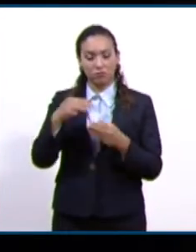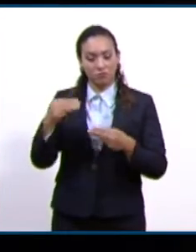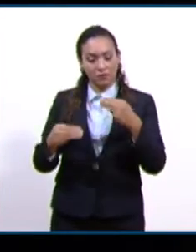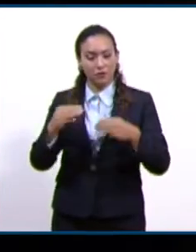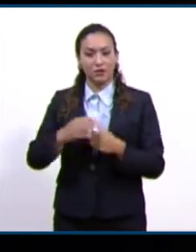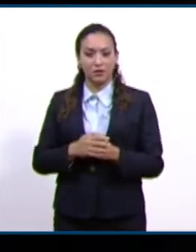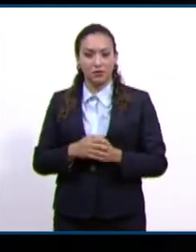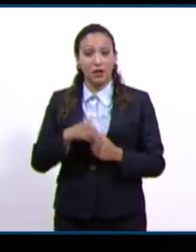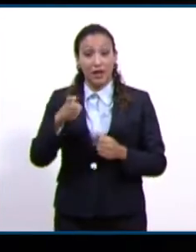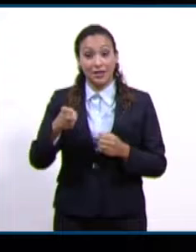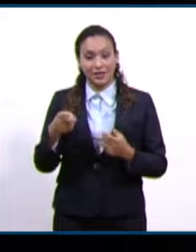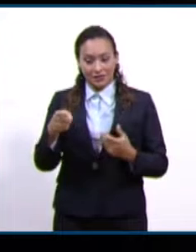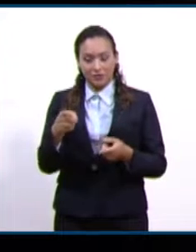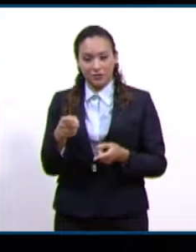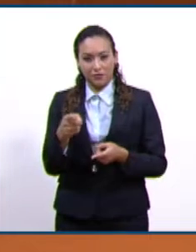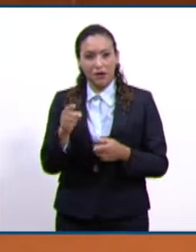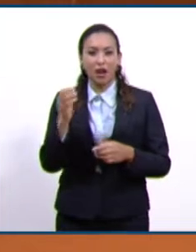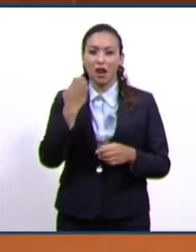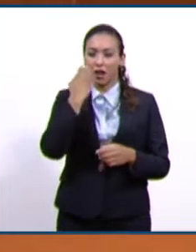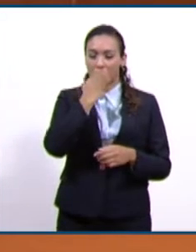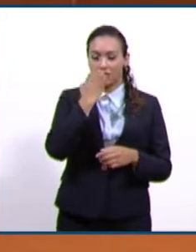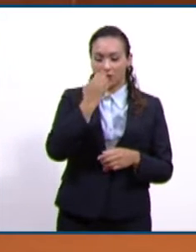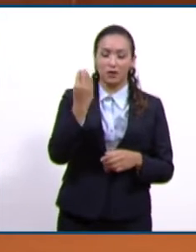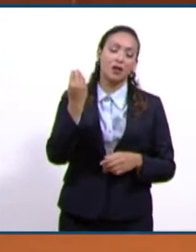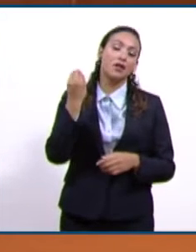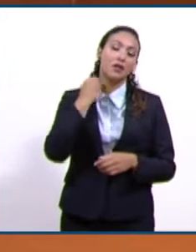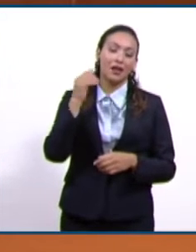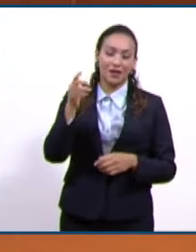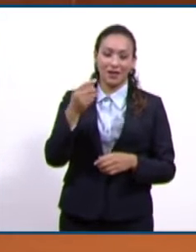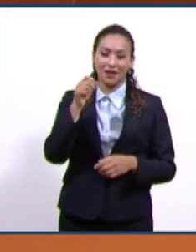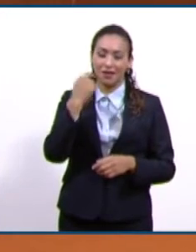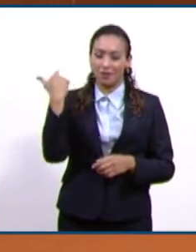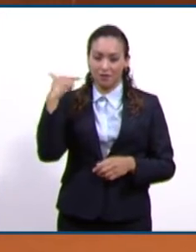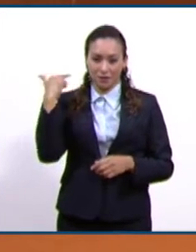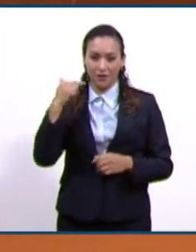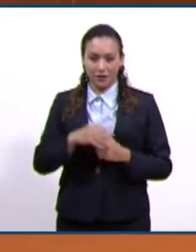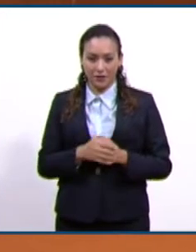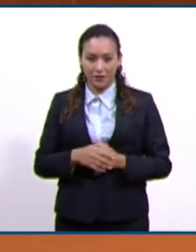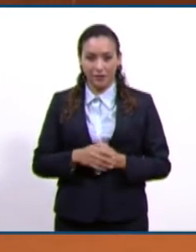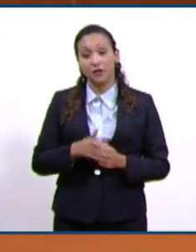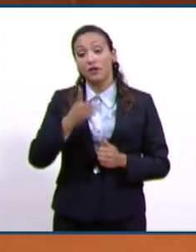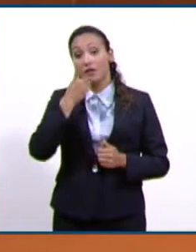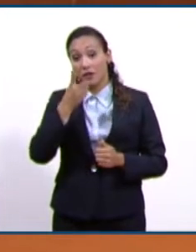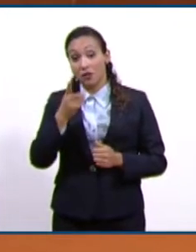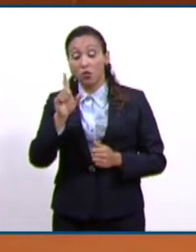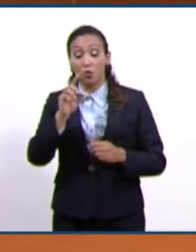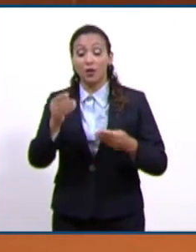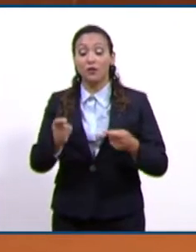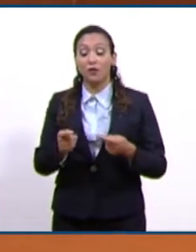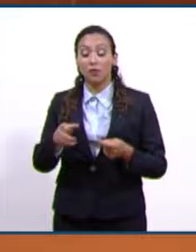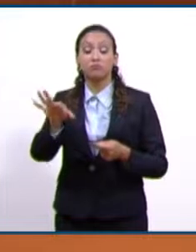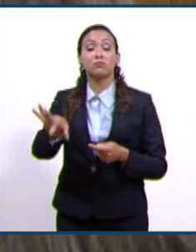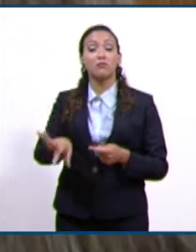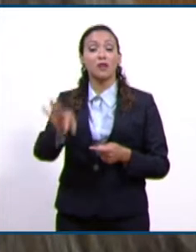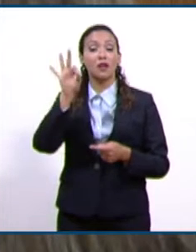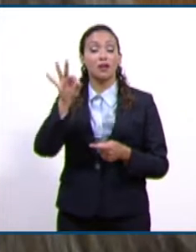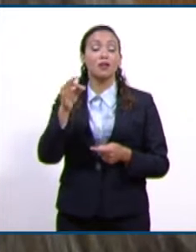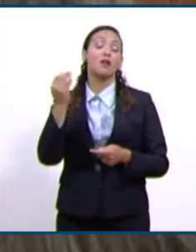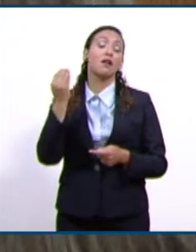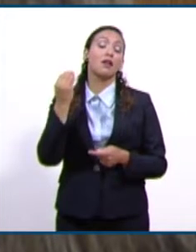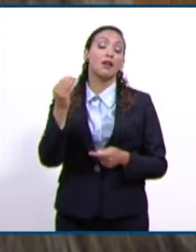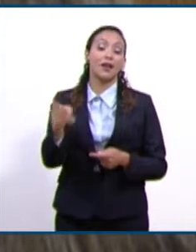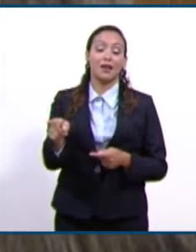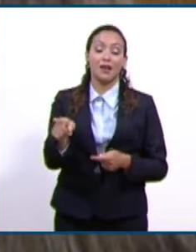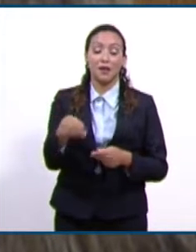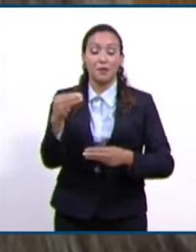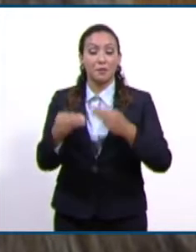judicial ante estudiantes de la Facultad de Derecho de la Universidad de Guadalajara, indicó que en la designación de jueces debe realizarse mediante